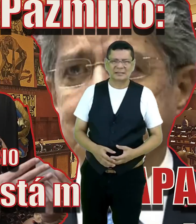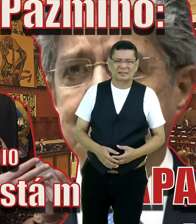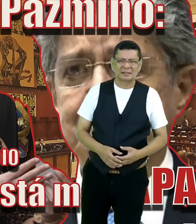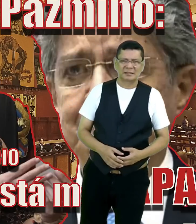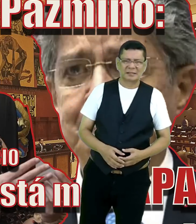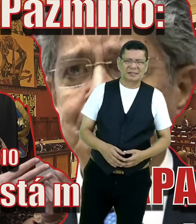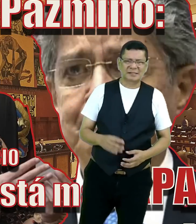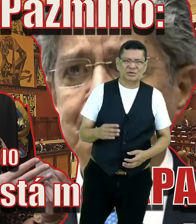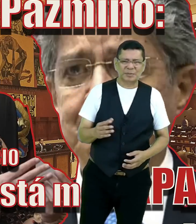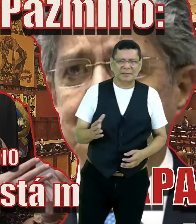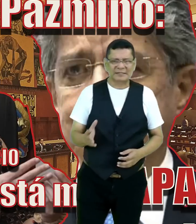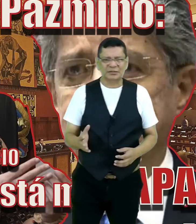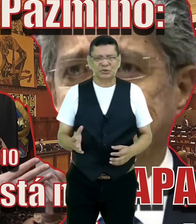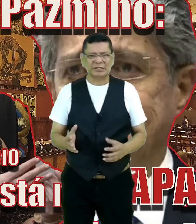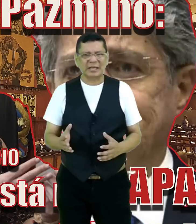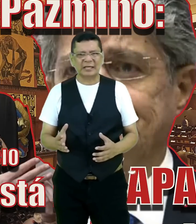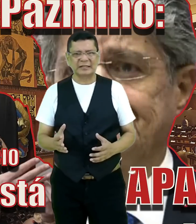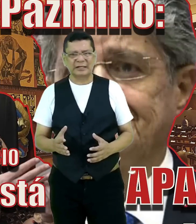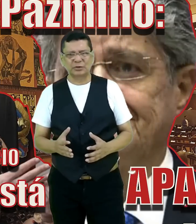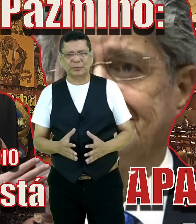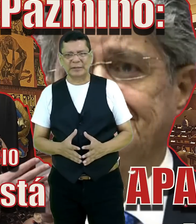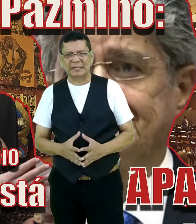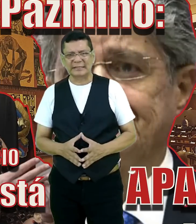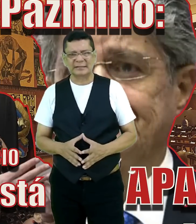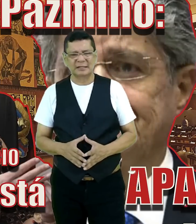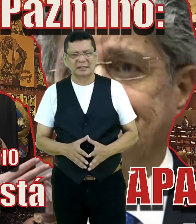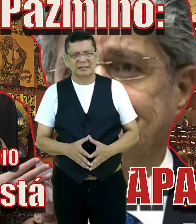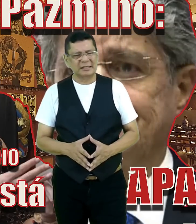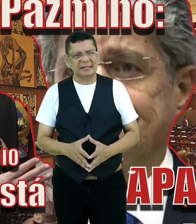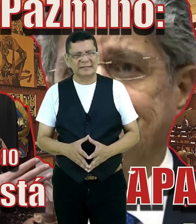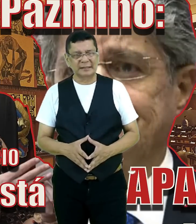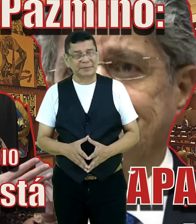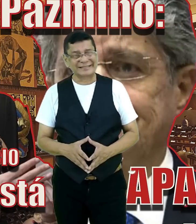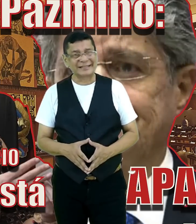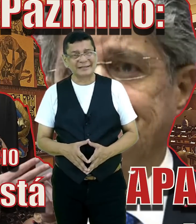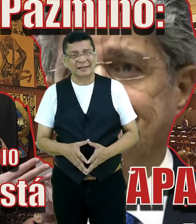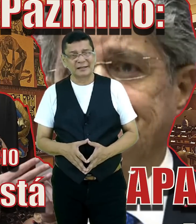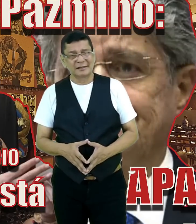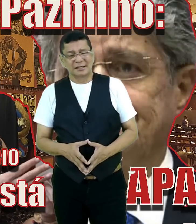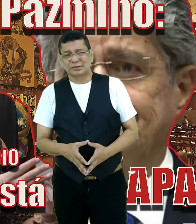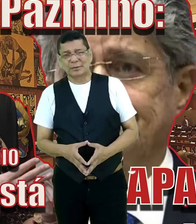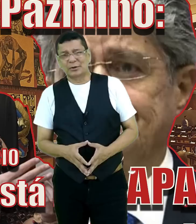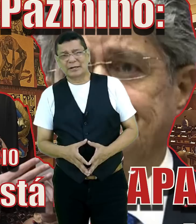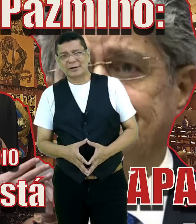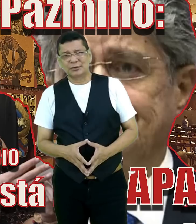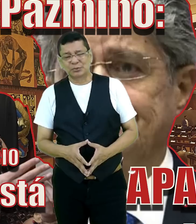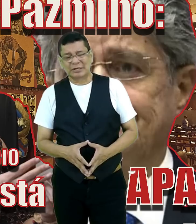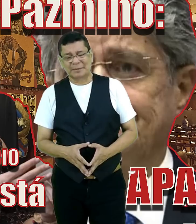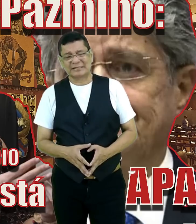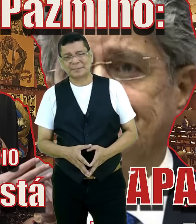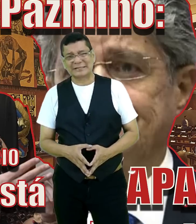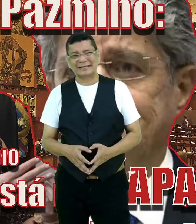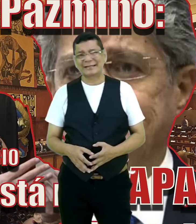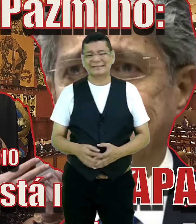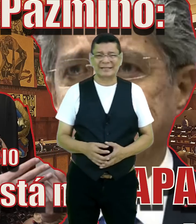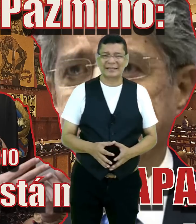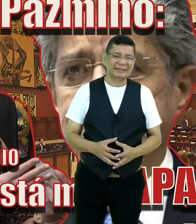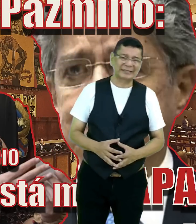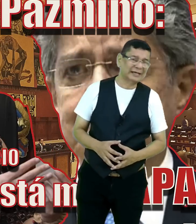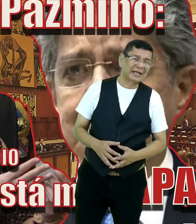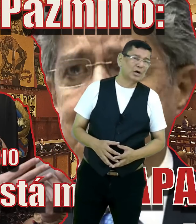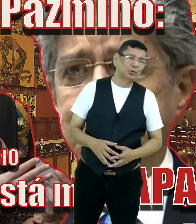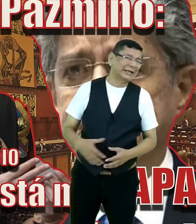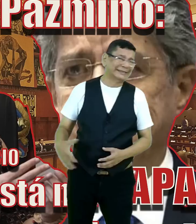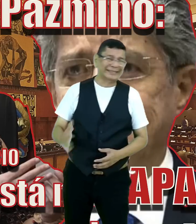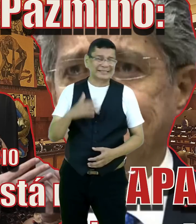Polémicas. ¿El señor Villavicencio sigue generando polémicas? ¿Qué quiere ser, presidente? Eso no va a lograrlo nunca. Para ser presidente se tiene